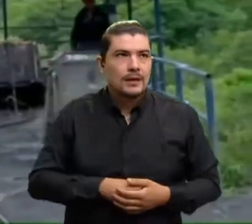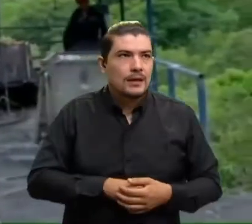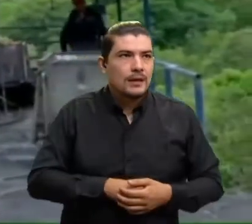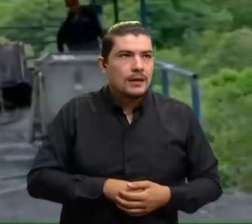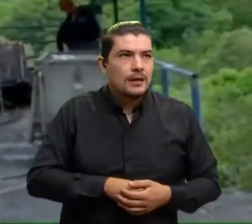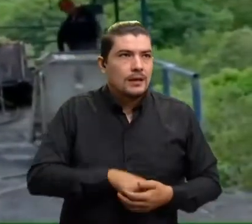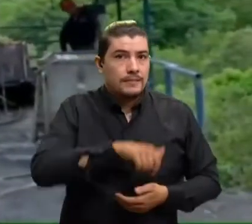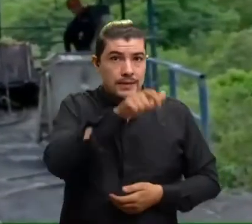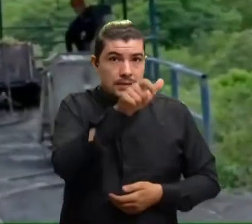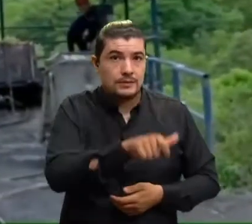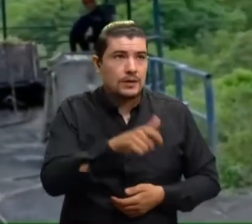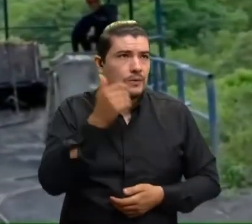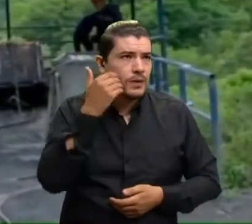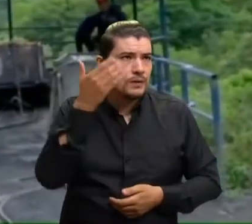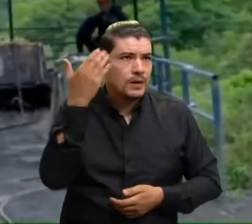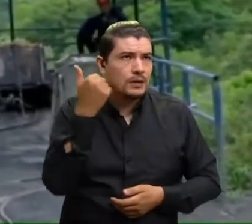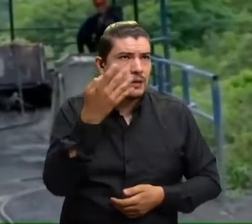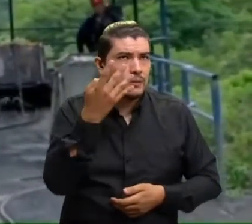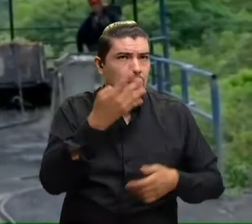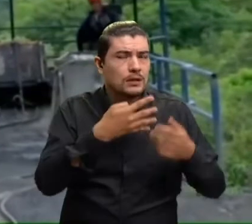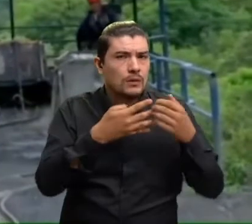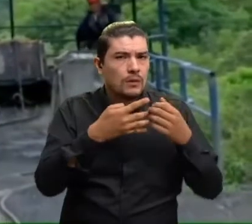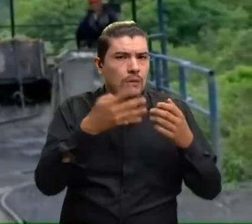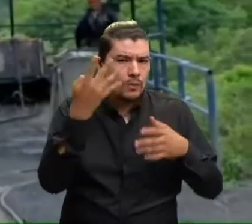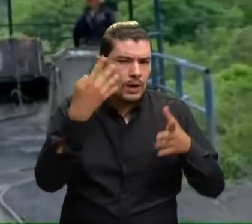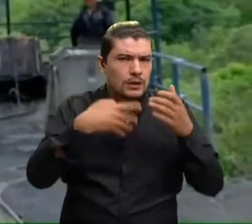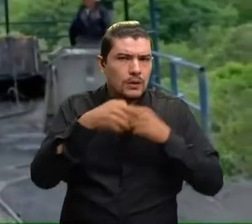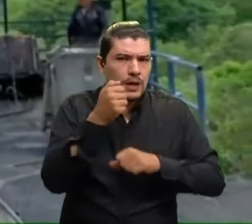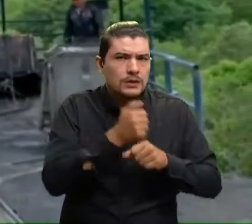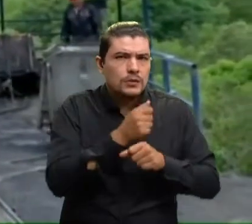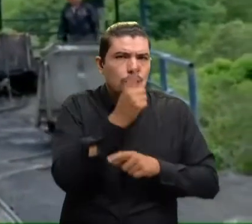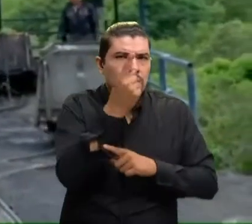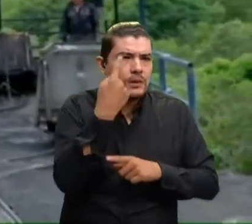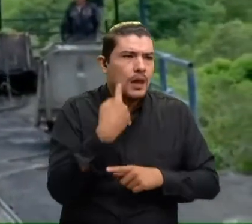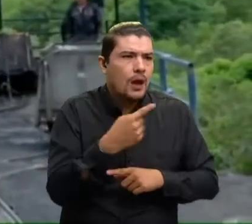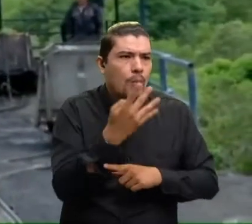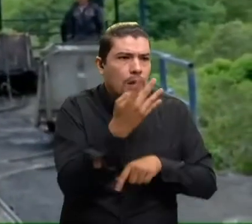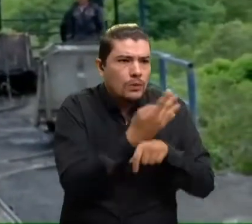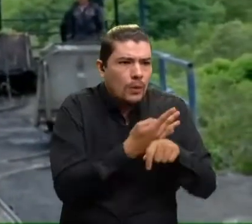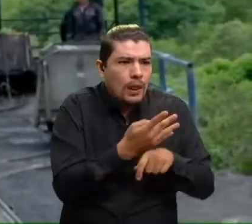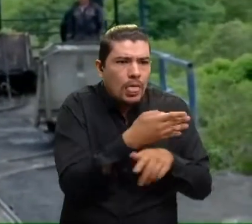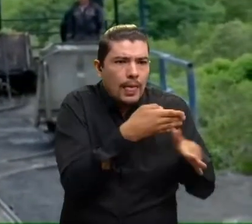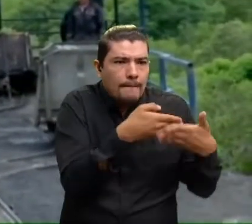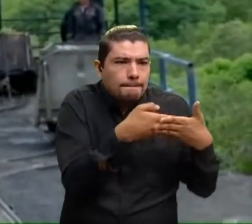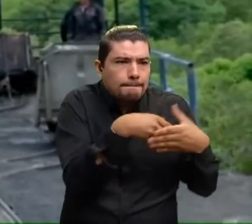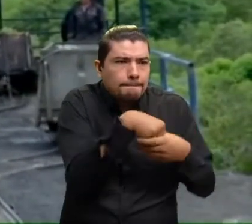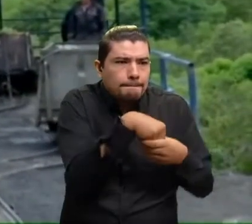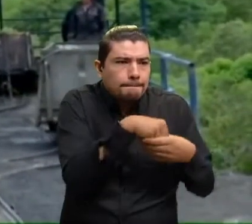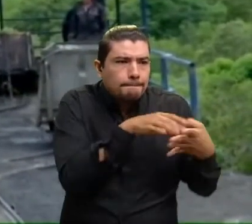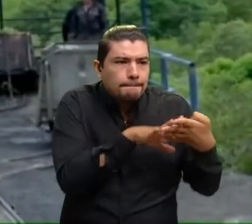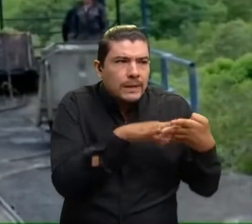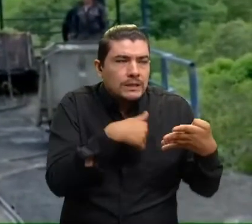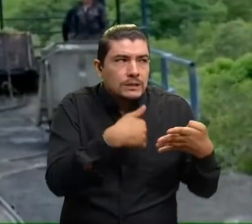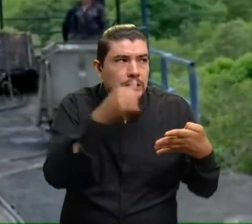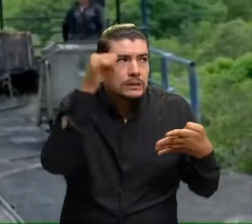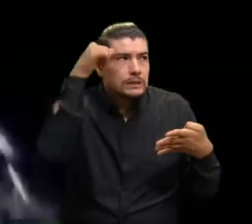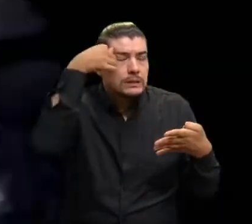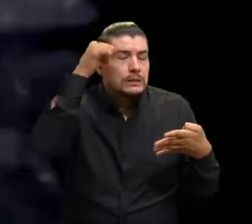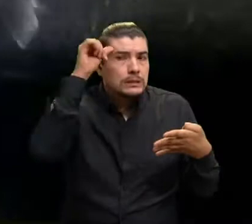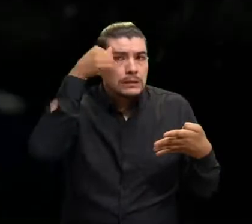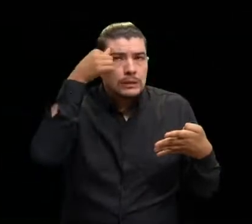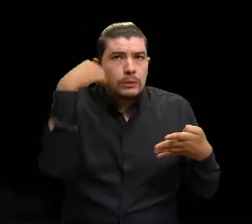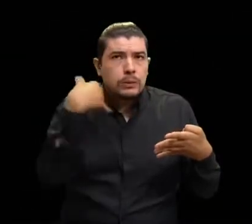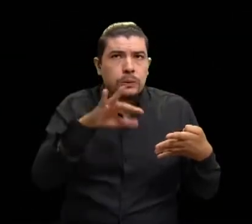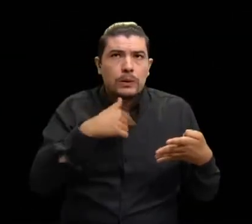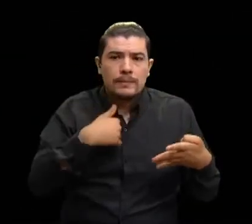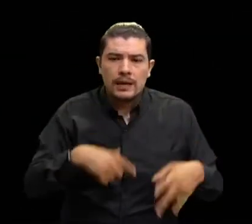quedamos atrapados en un tambor, duramos como unas 4 horas. Y ahí sí se acuerda uno de todo, la vida pasa como en un segundo y pues